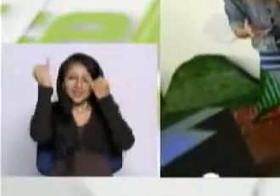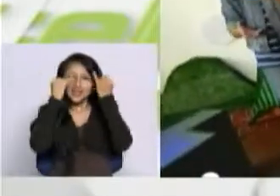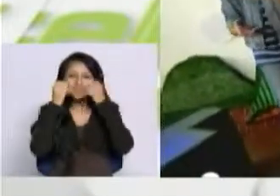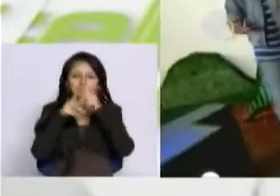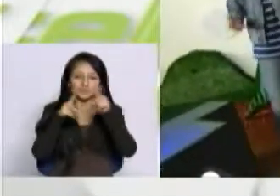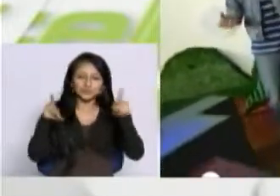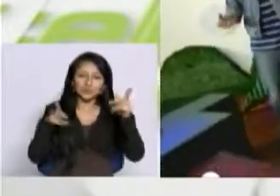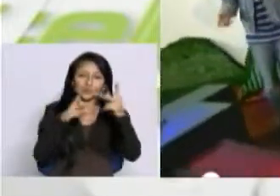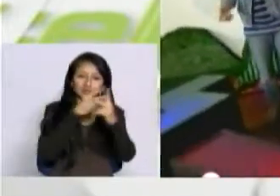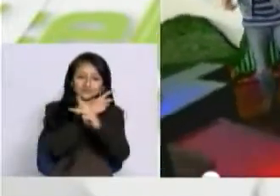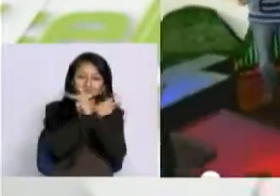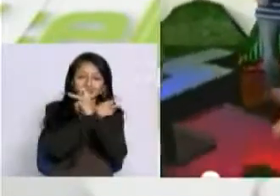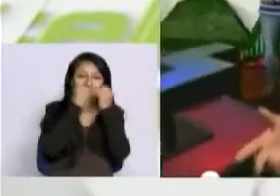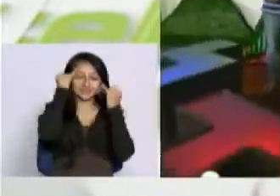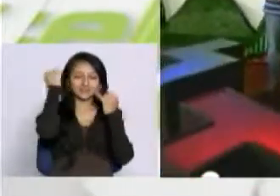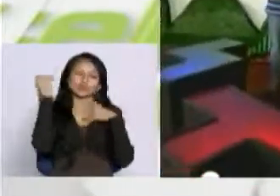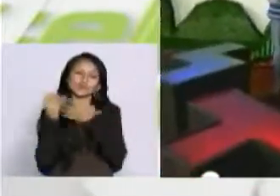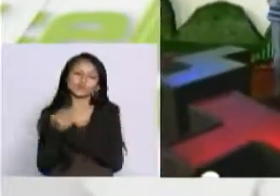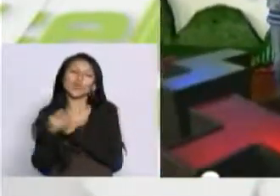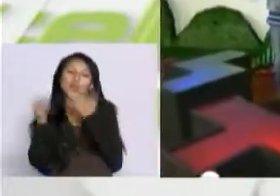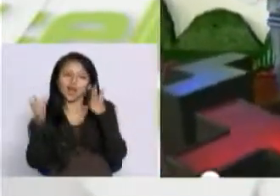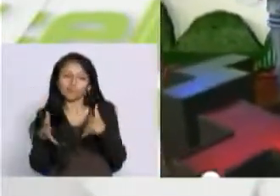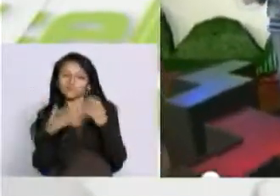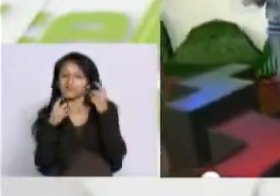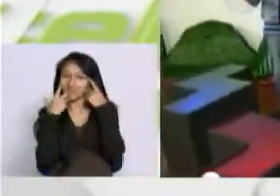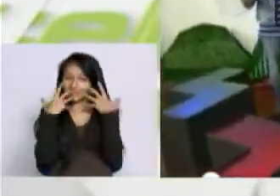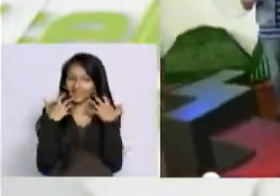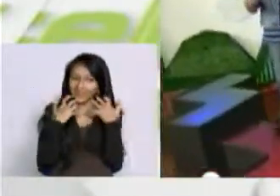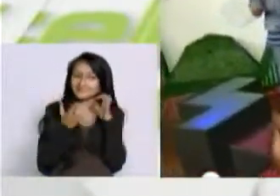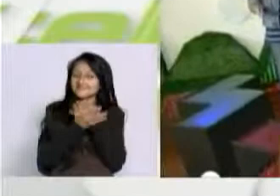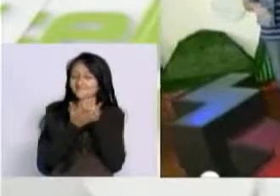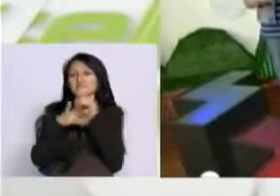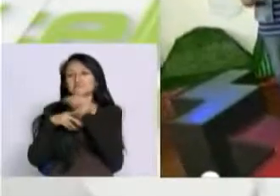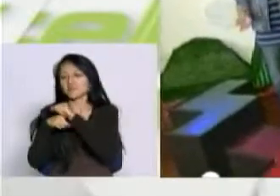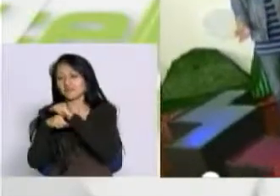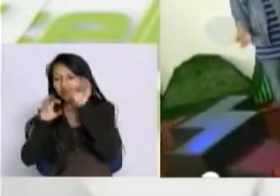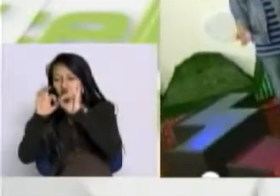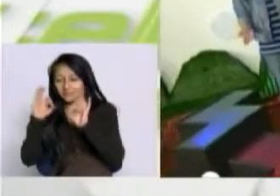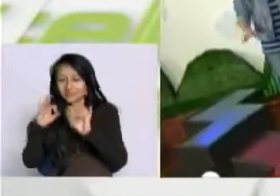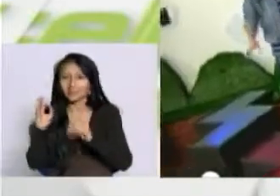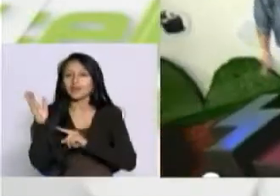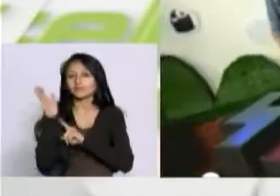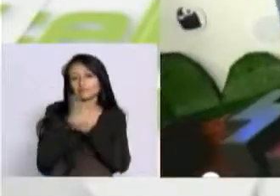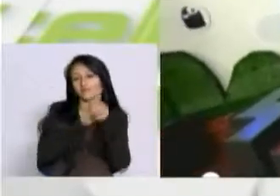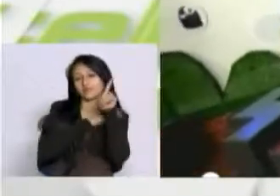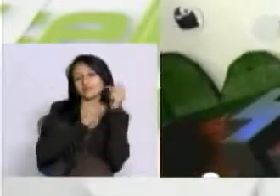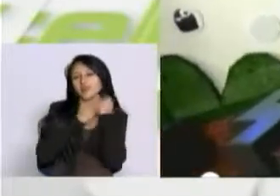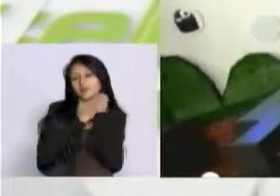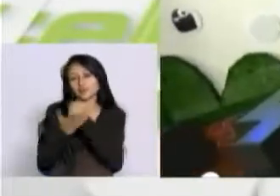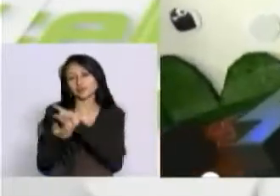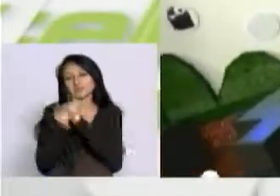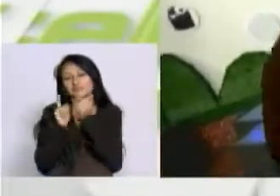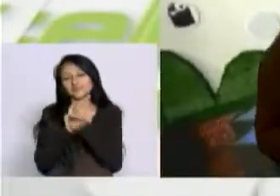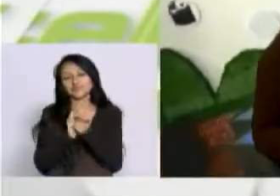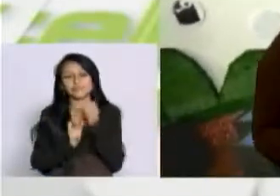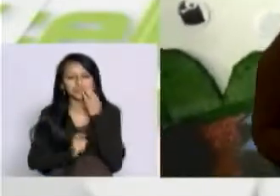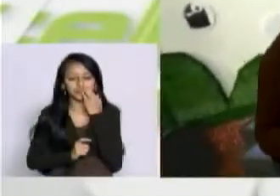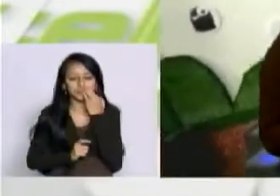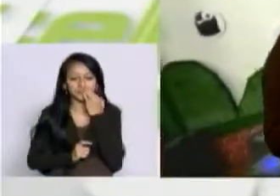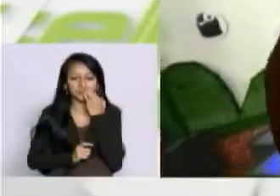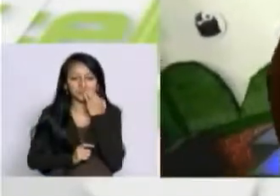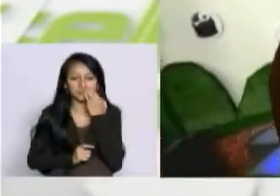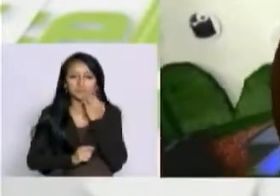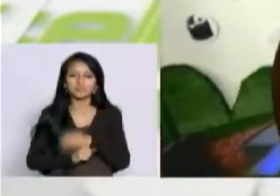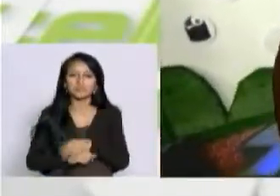aplicar para hacer todo este desarrollo que estamos realizando con Hashtag.